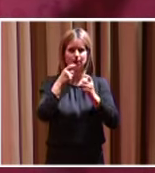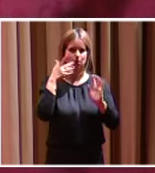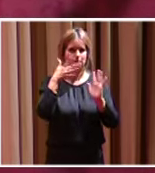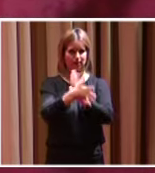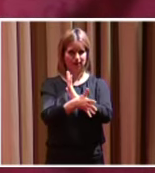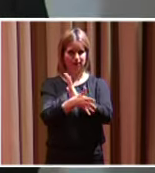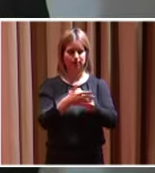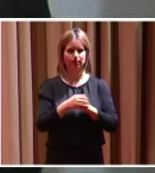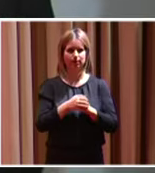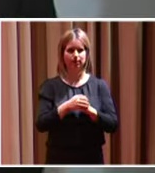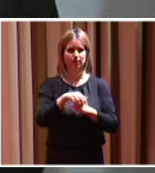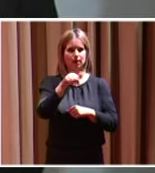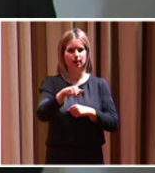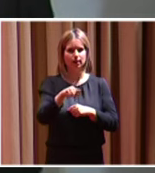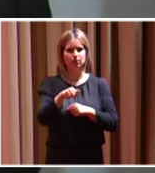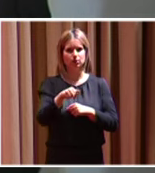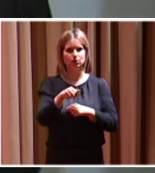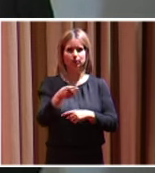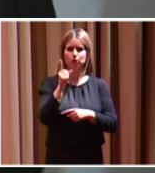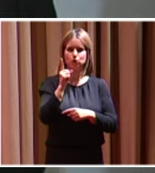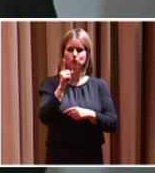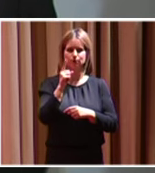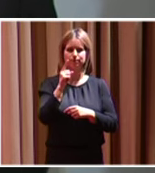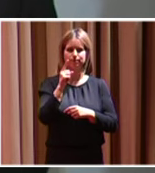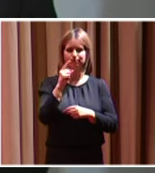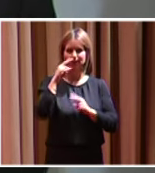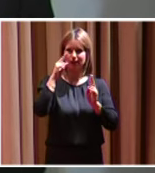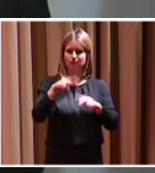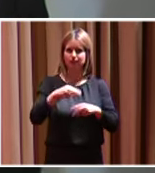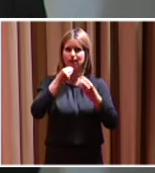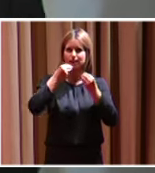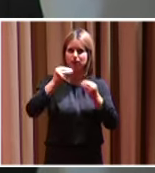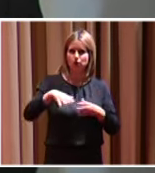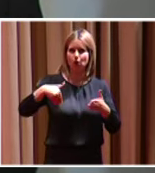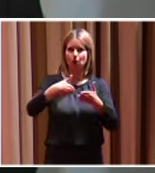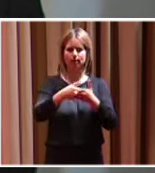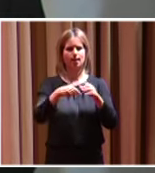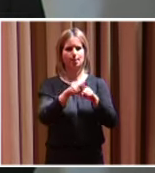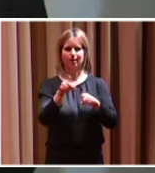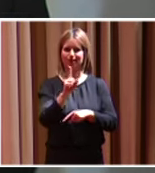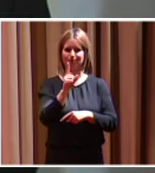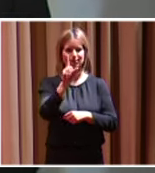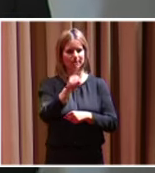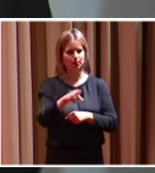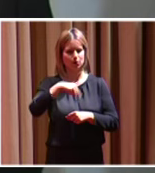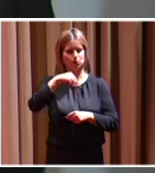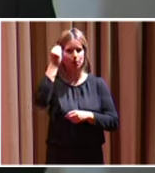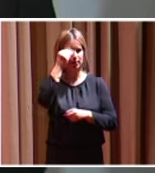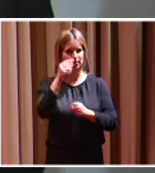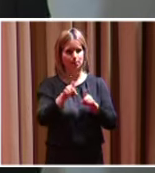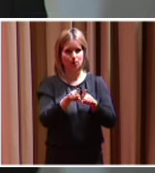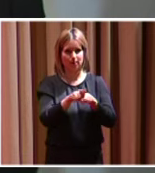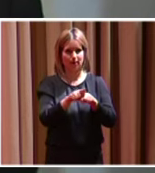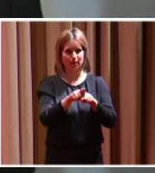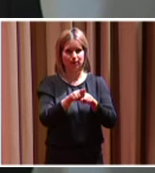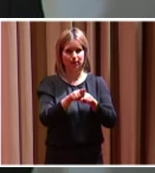perpetuarla. Esto no es solamente un reconocimiento a la historia de la hermandad, sino que lo consideramos, la